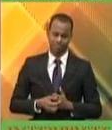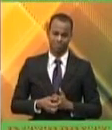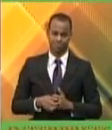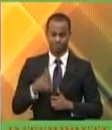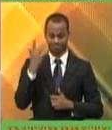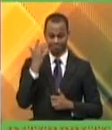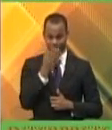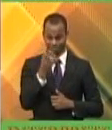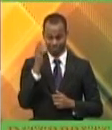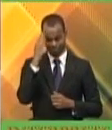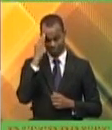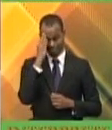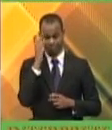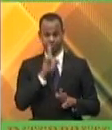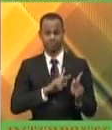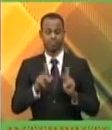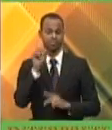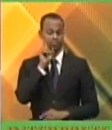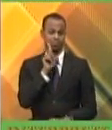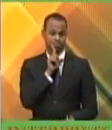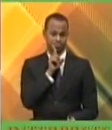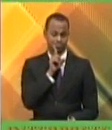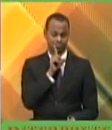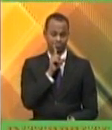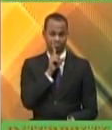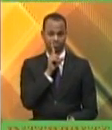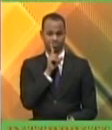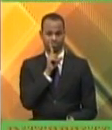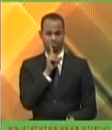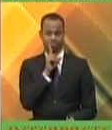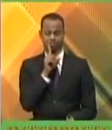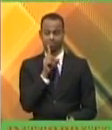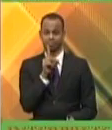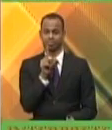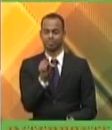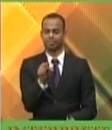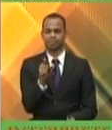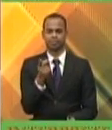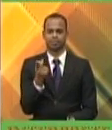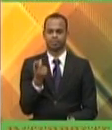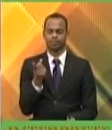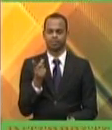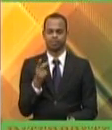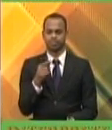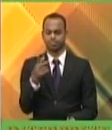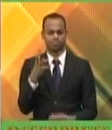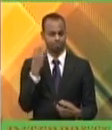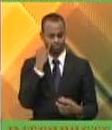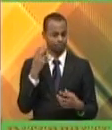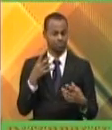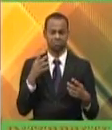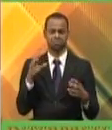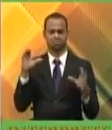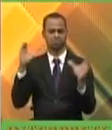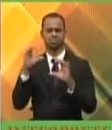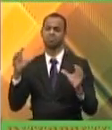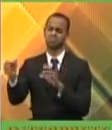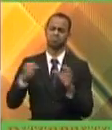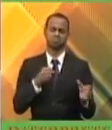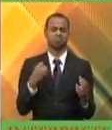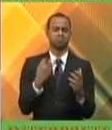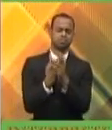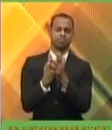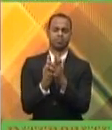porque como tú bien sabes las personas sordas cuando la toman cuando hay una redada y se llevan a una persona